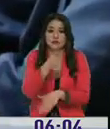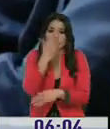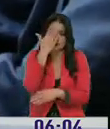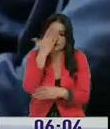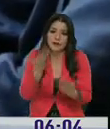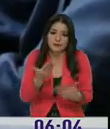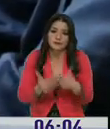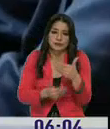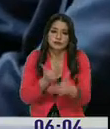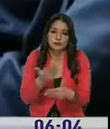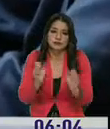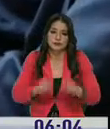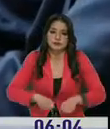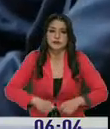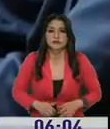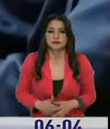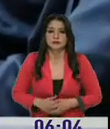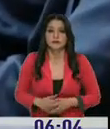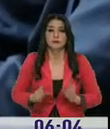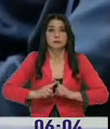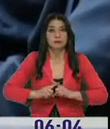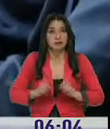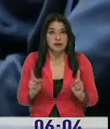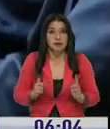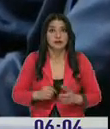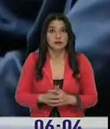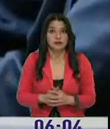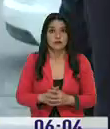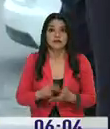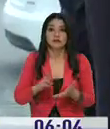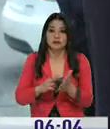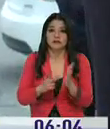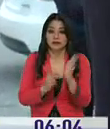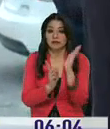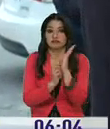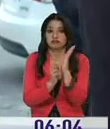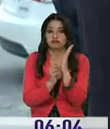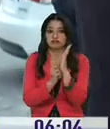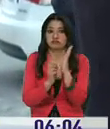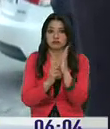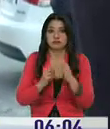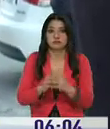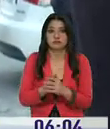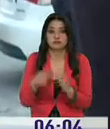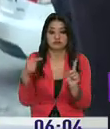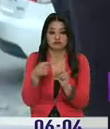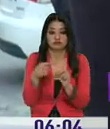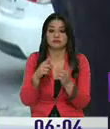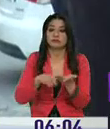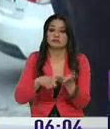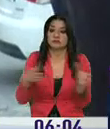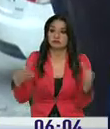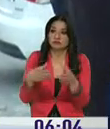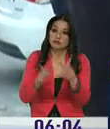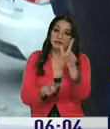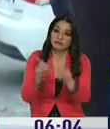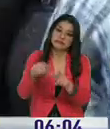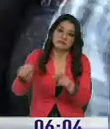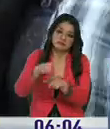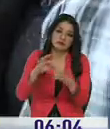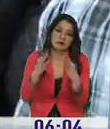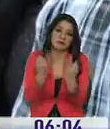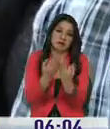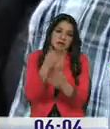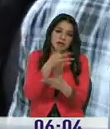cuál es el procedimiento para hacer pero generan alertas edmundo moncayo mantuvo una reunión con familiares de privados de libertad